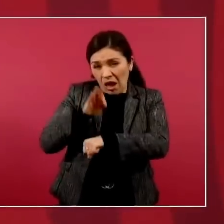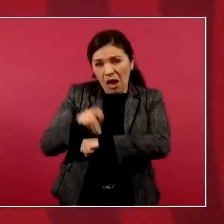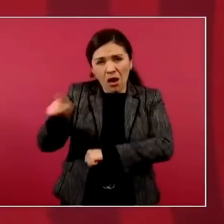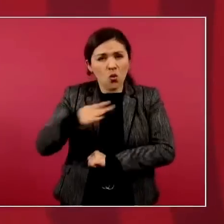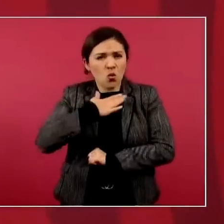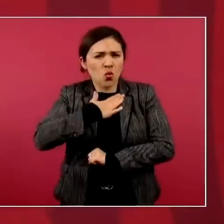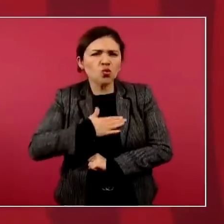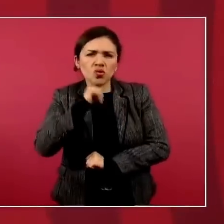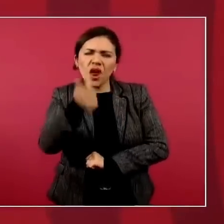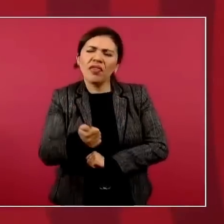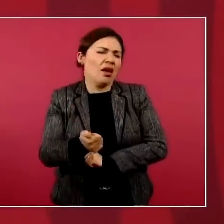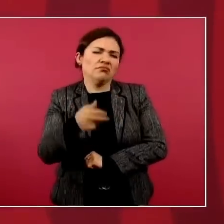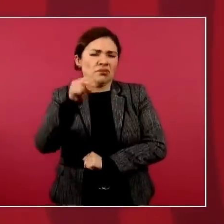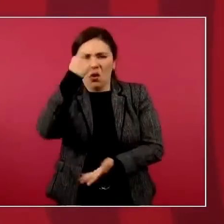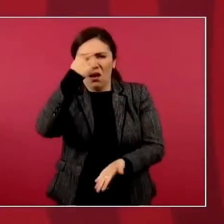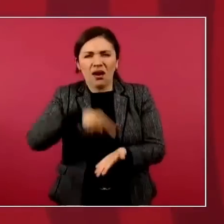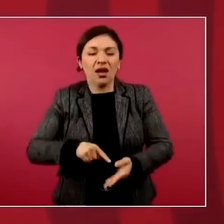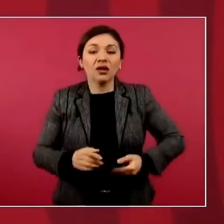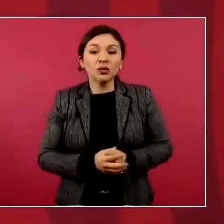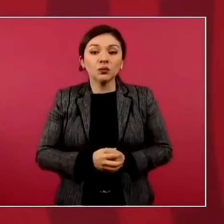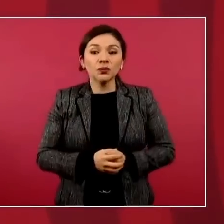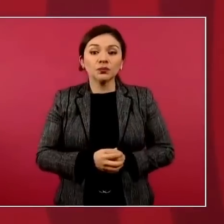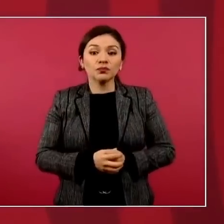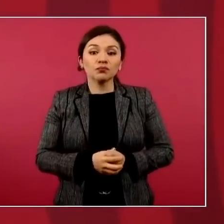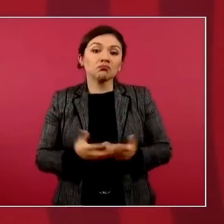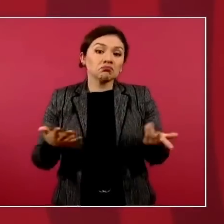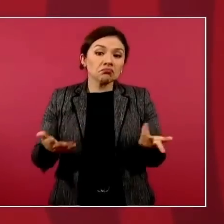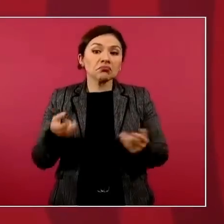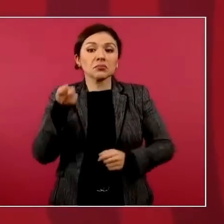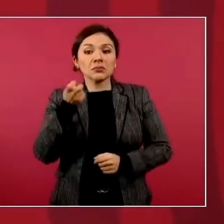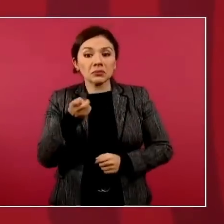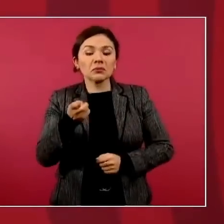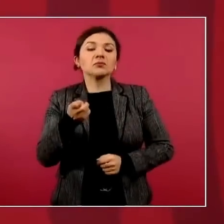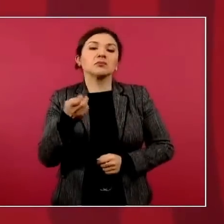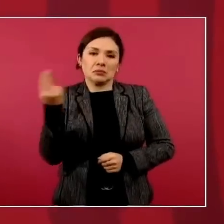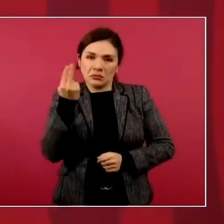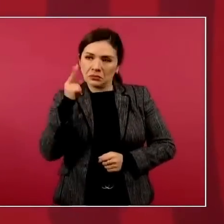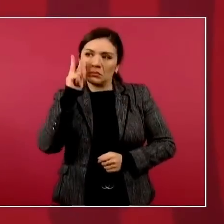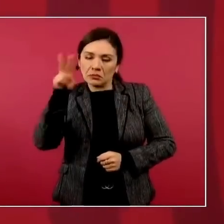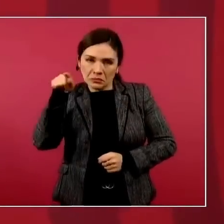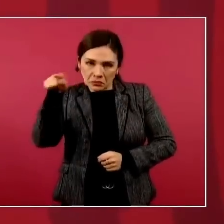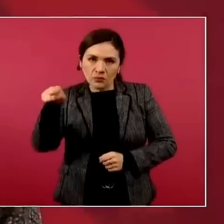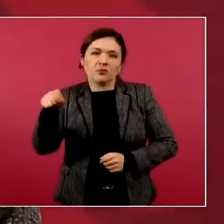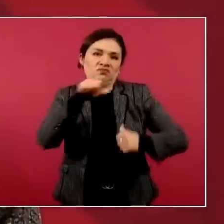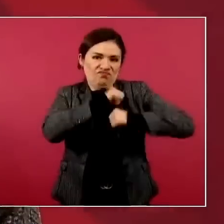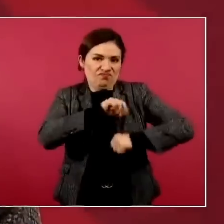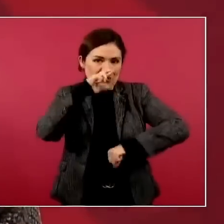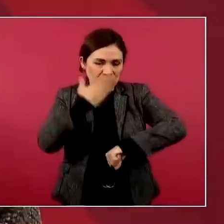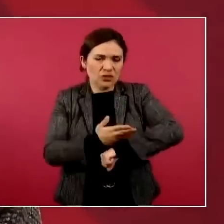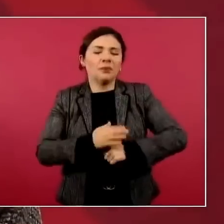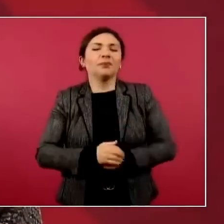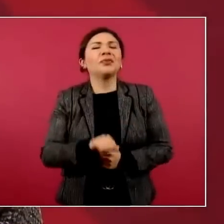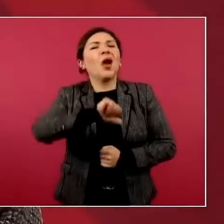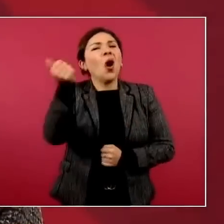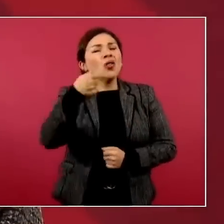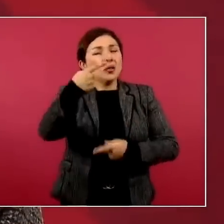injusticia. Entonces es cosa de recurrir a ella. Cerca de lo de los medios,